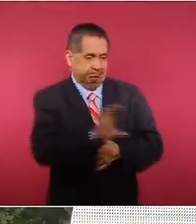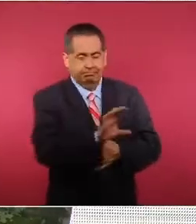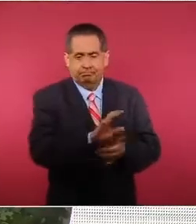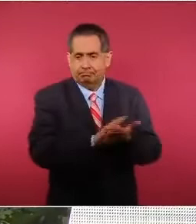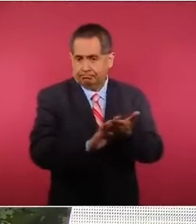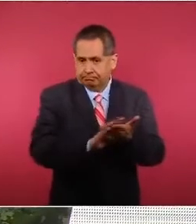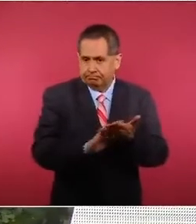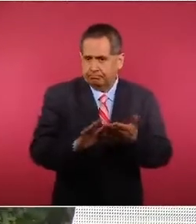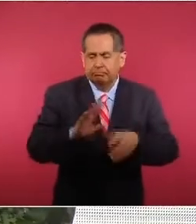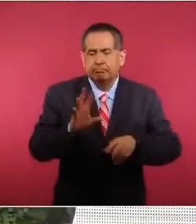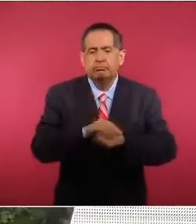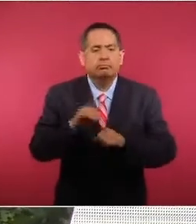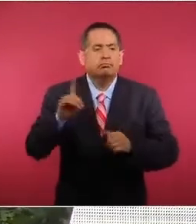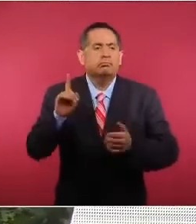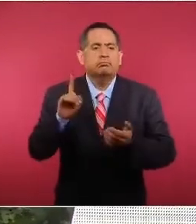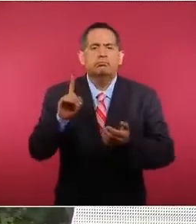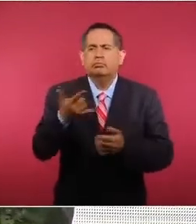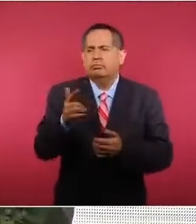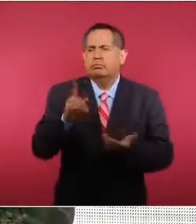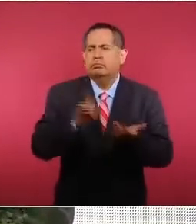que al mes de julio serían